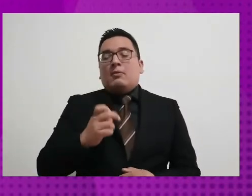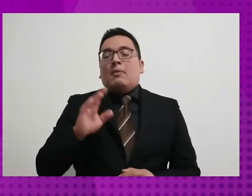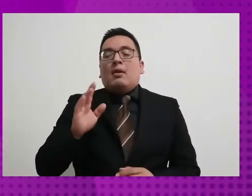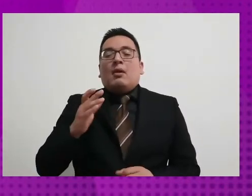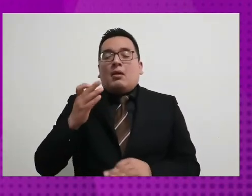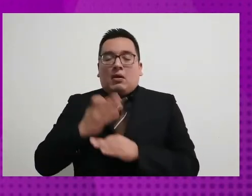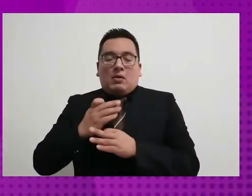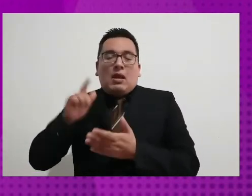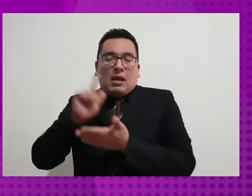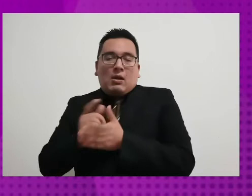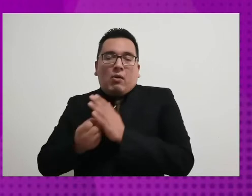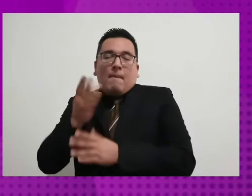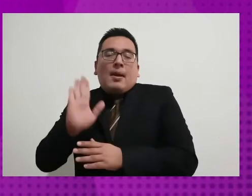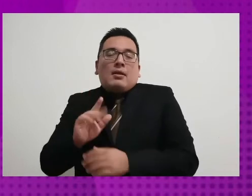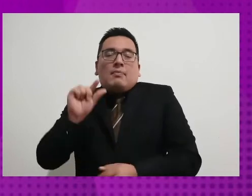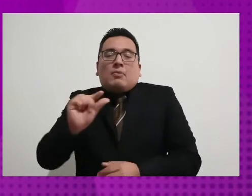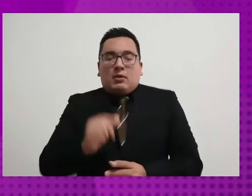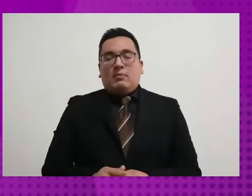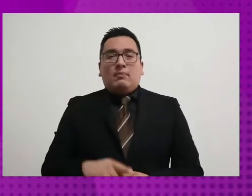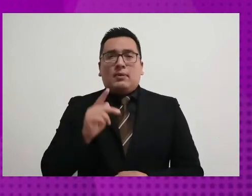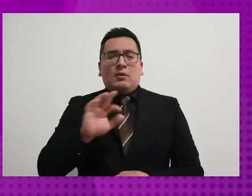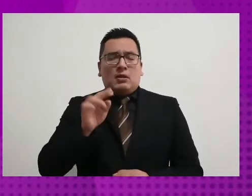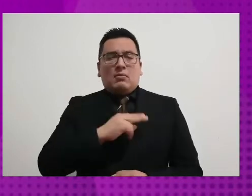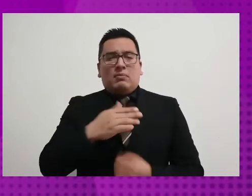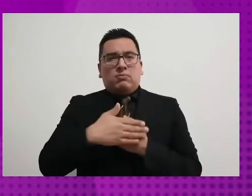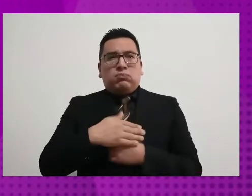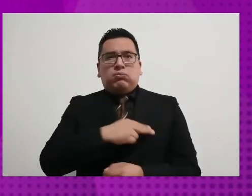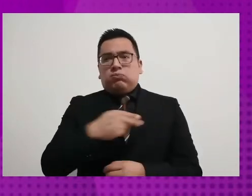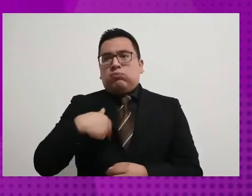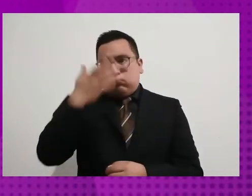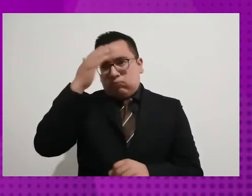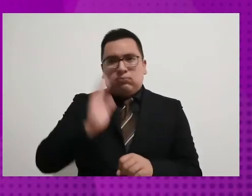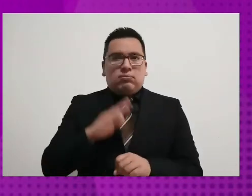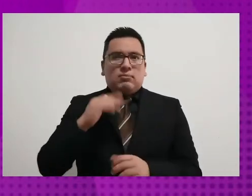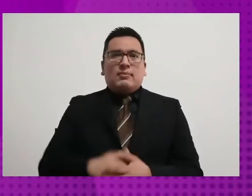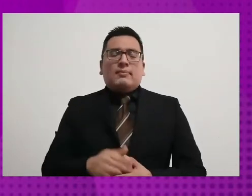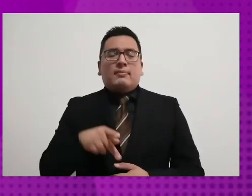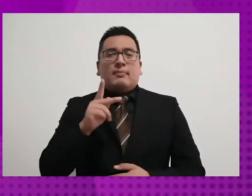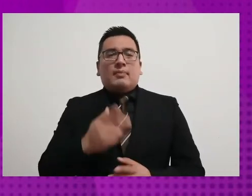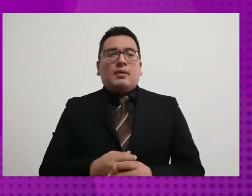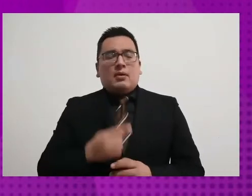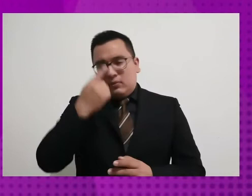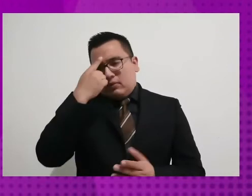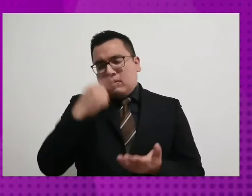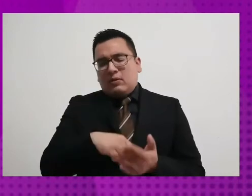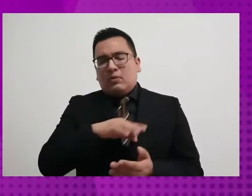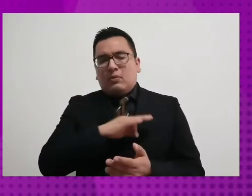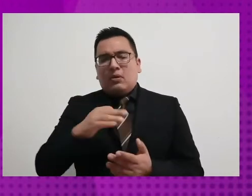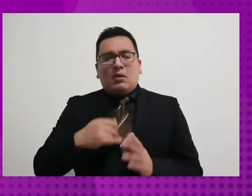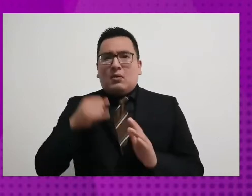mínimo al que tenemos que accesar, digamos, como violencia política en razón de género, pero yo creo que